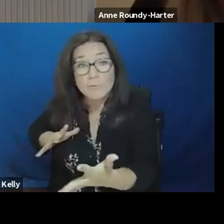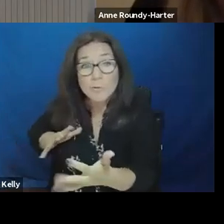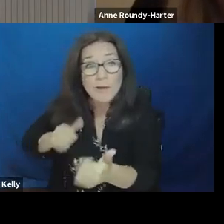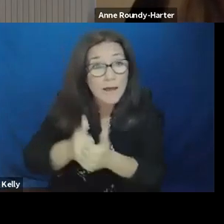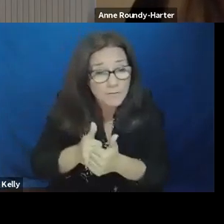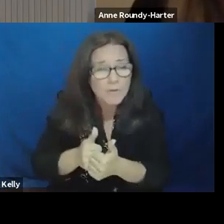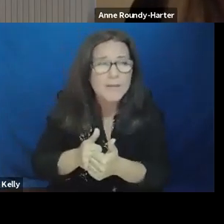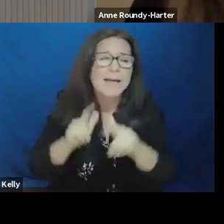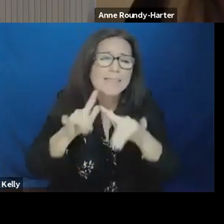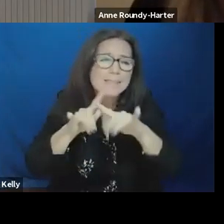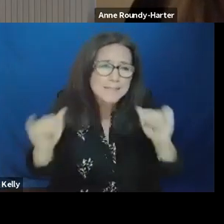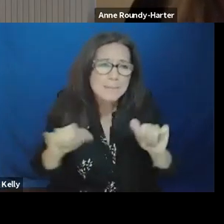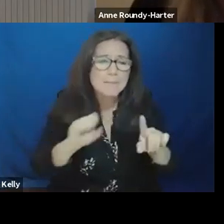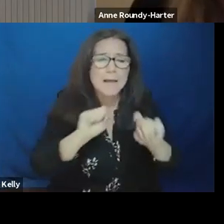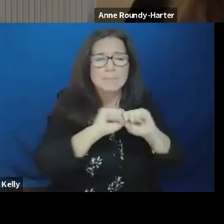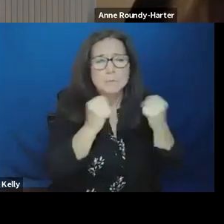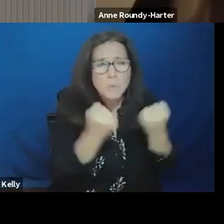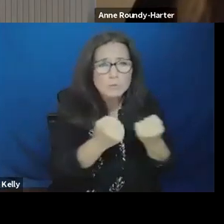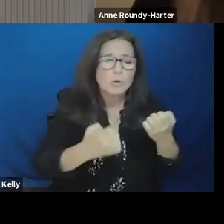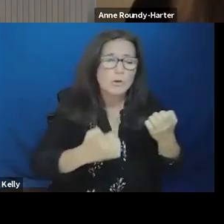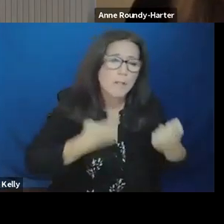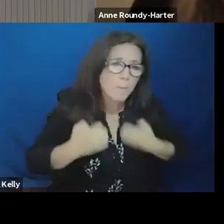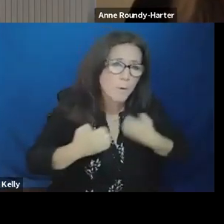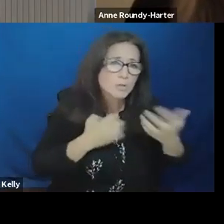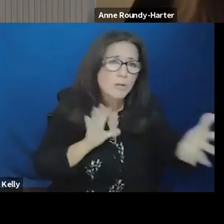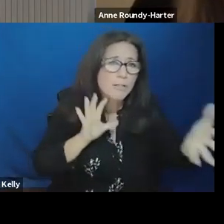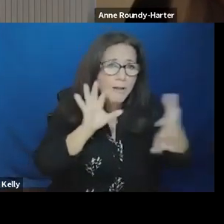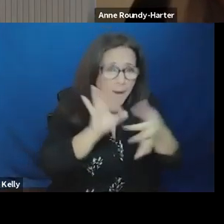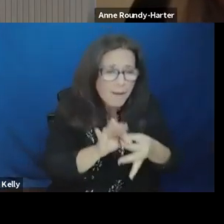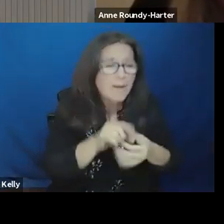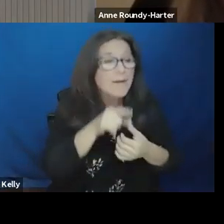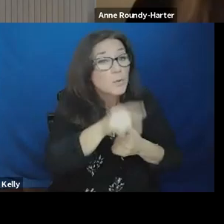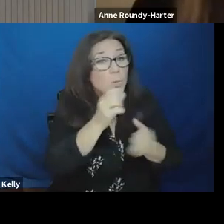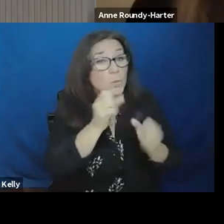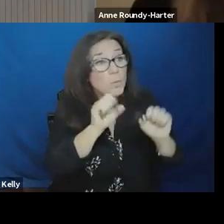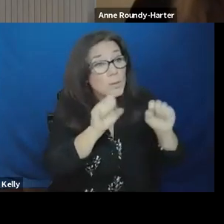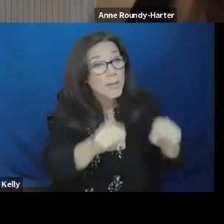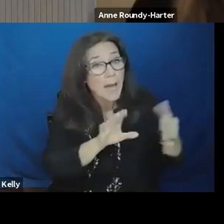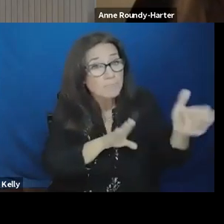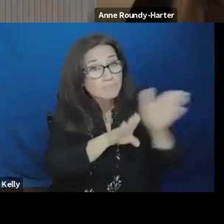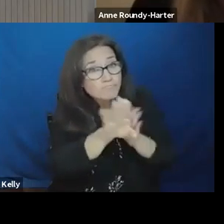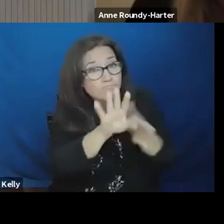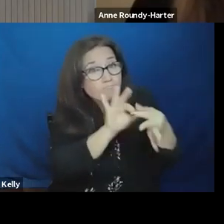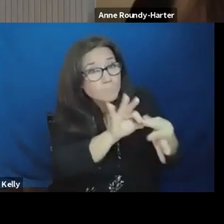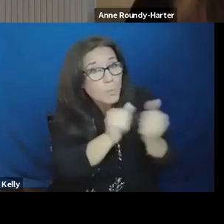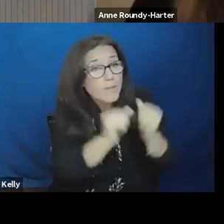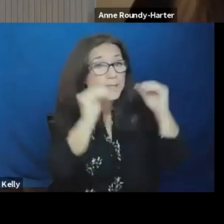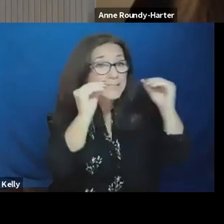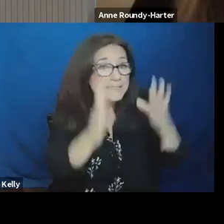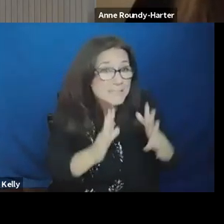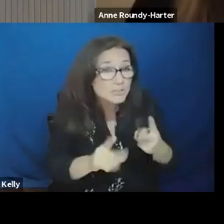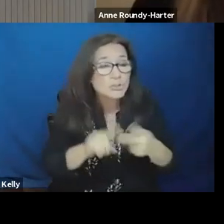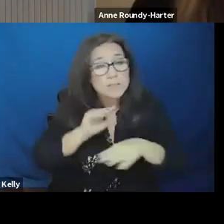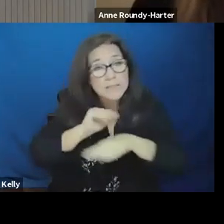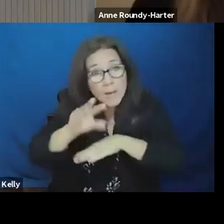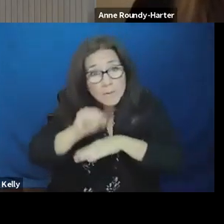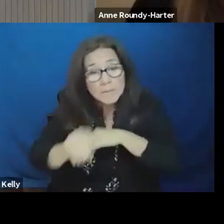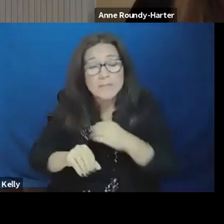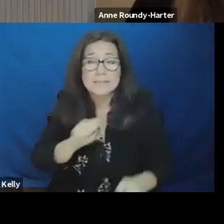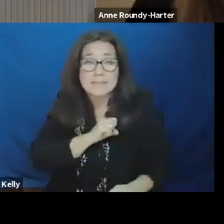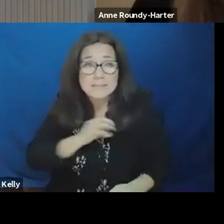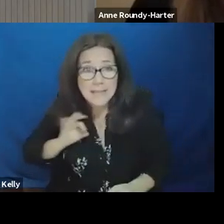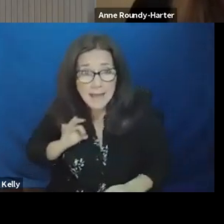esto y una experiencia fabulosa para ustedes para construir puentes con sus maestros consejeros personal escolar y los